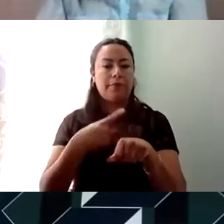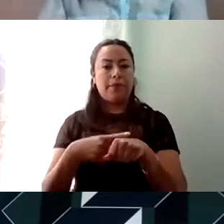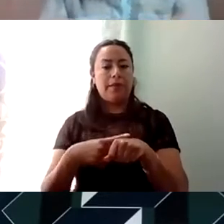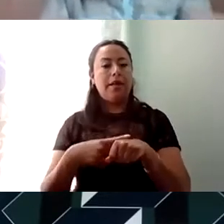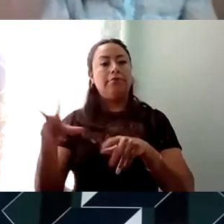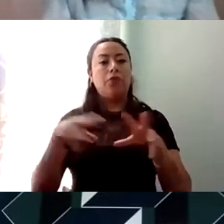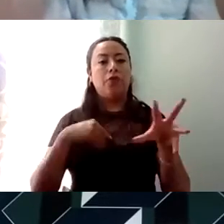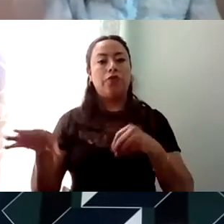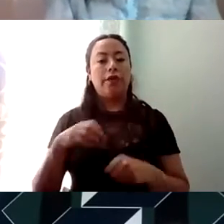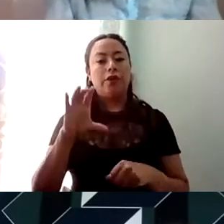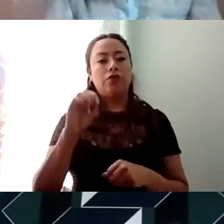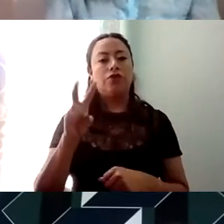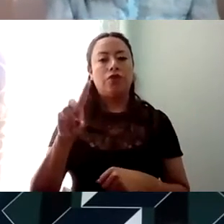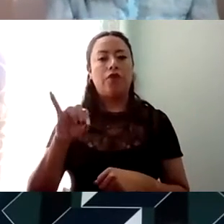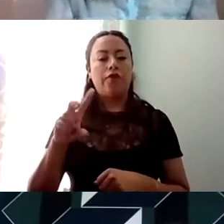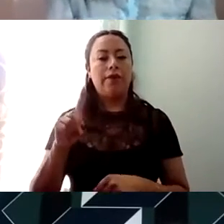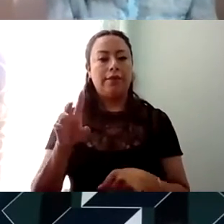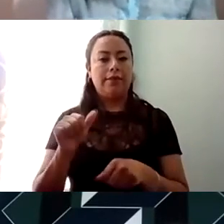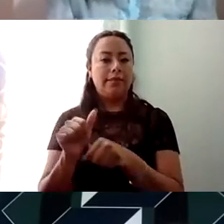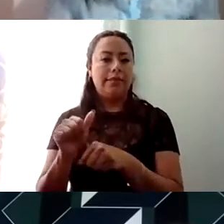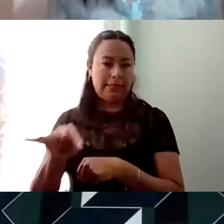COVID-19. ¿Sería cuánto? Gracias.